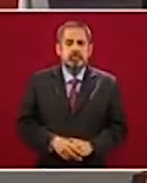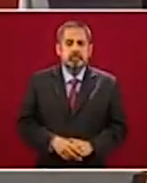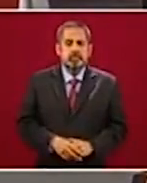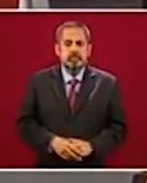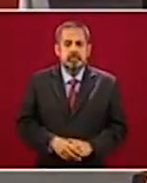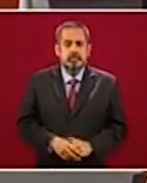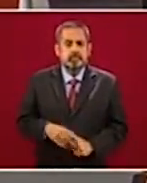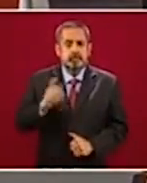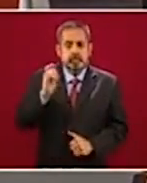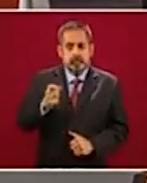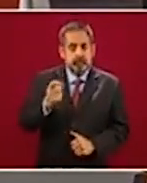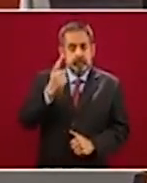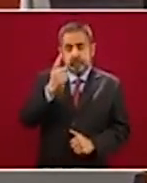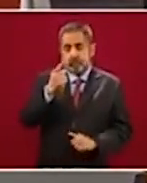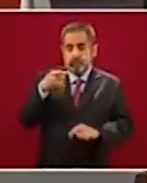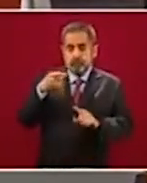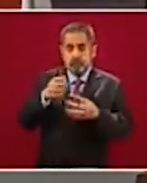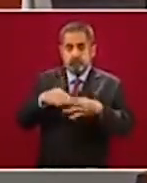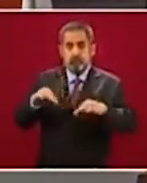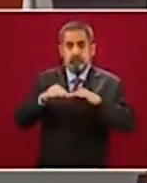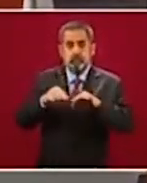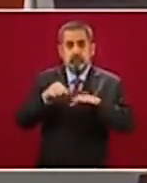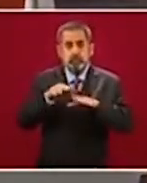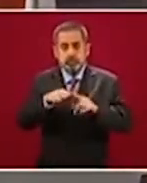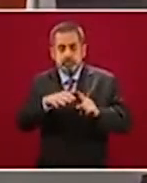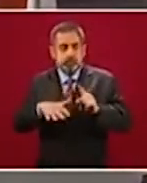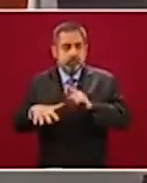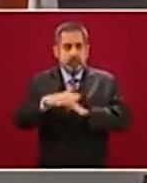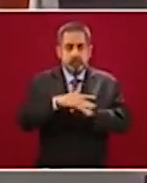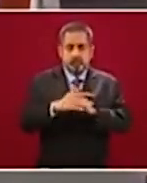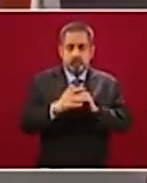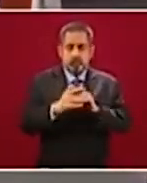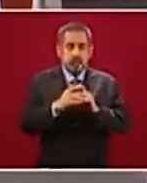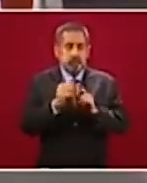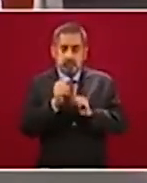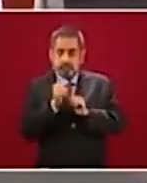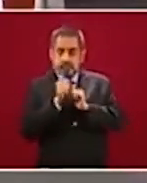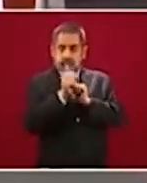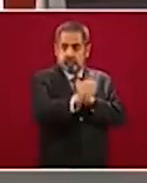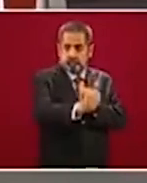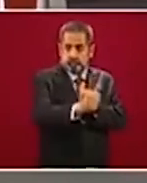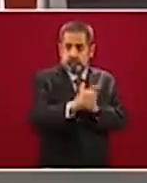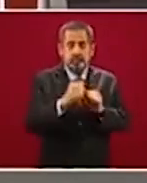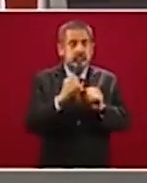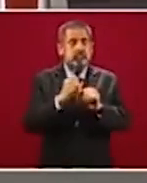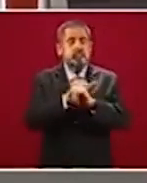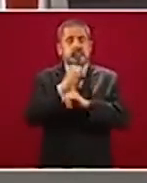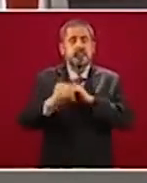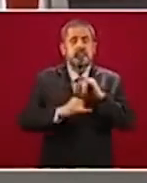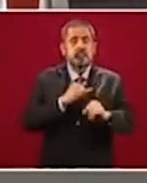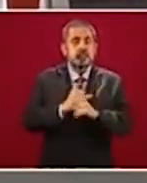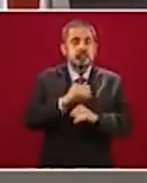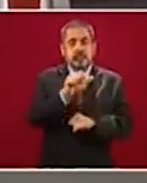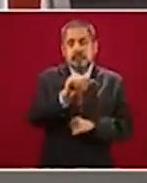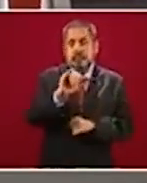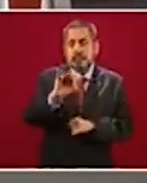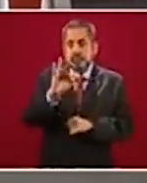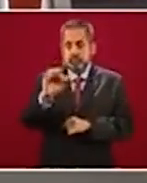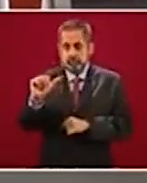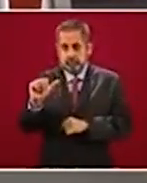Uno de los elementos fundamentales en materia de obra y conectividad hacia el Aeropuerto Internacional Felipe Ángeles será